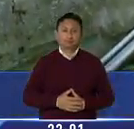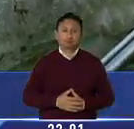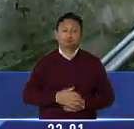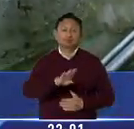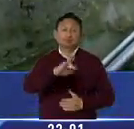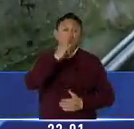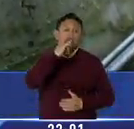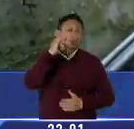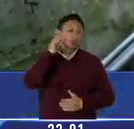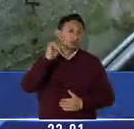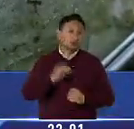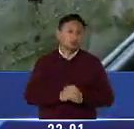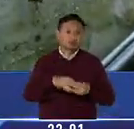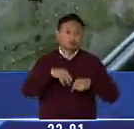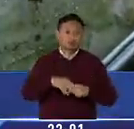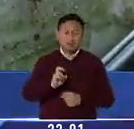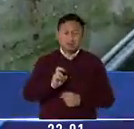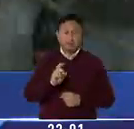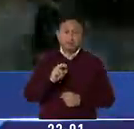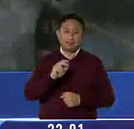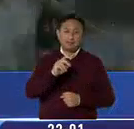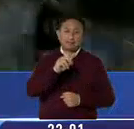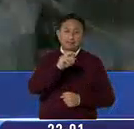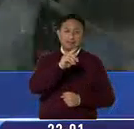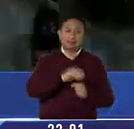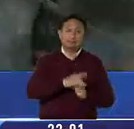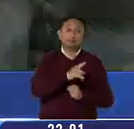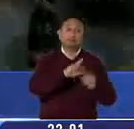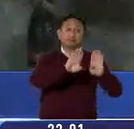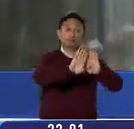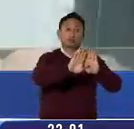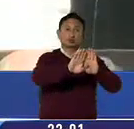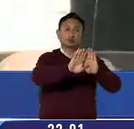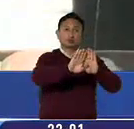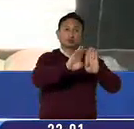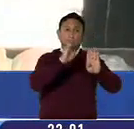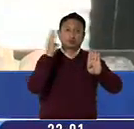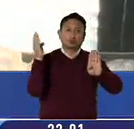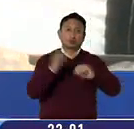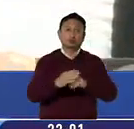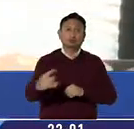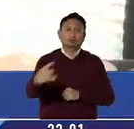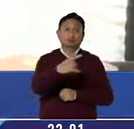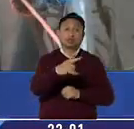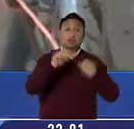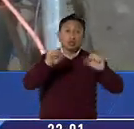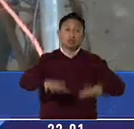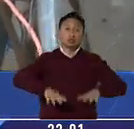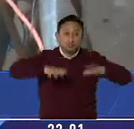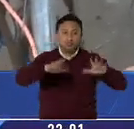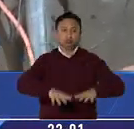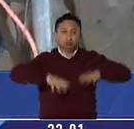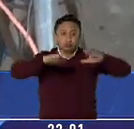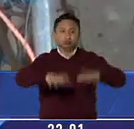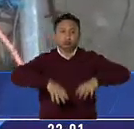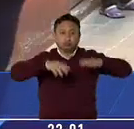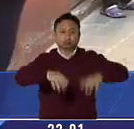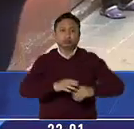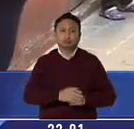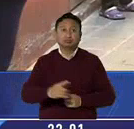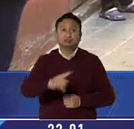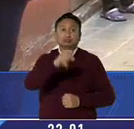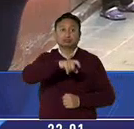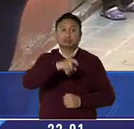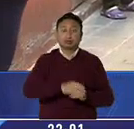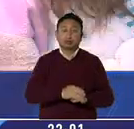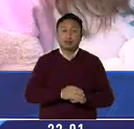Cuatro niños y Leslie subían por estas gradas. De pronto la puerta de esta casa se abrió y salió a precipitada carrera el perro del terror de los vecinos del